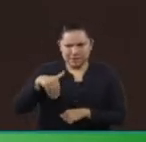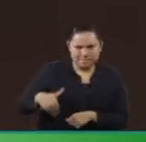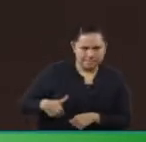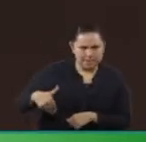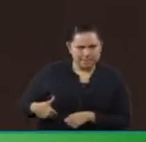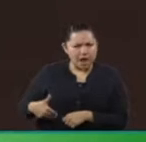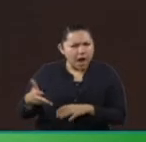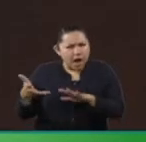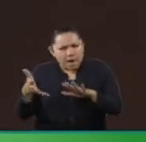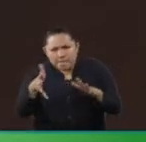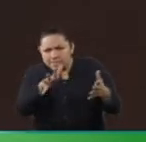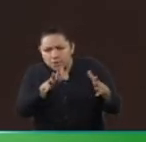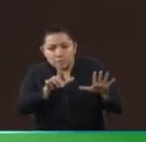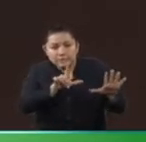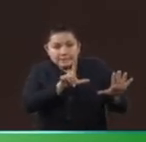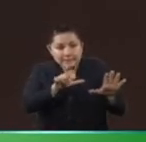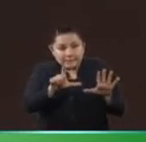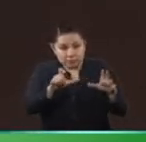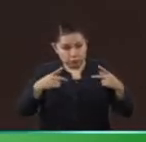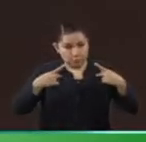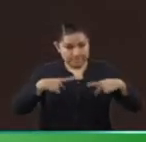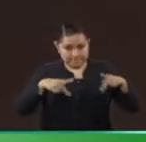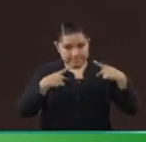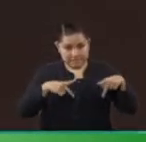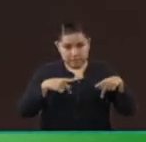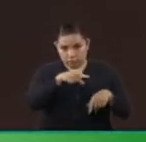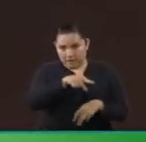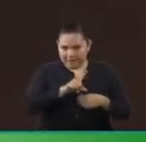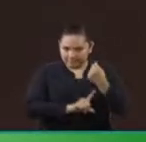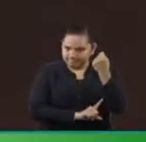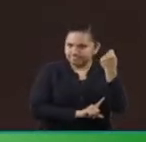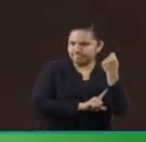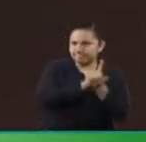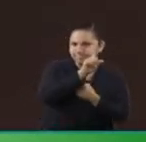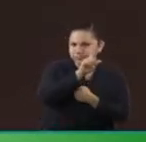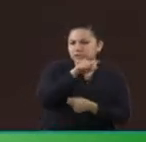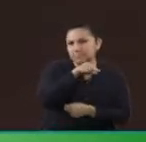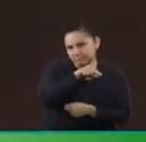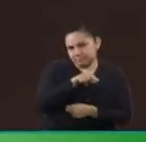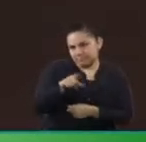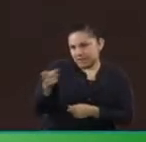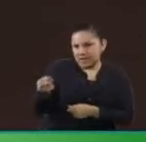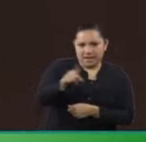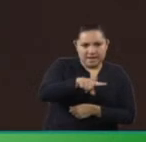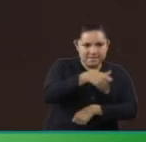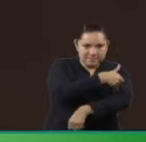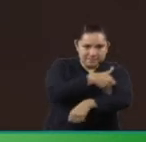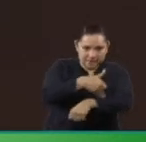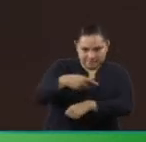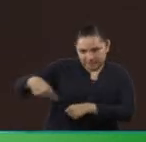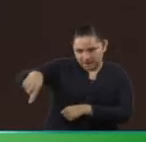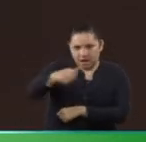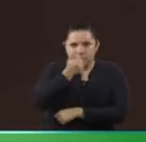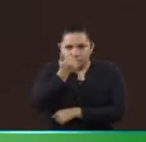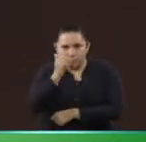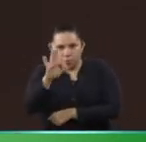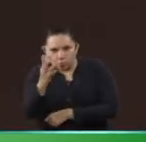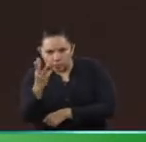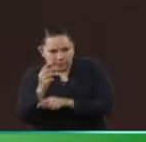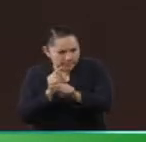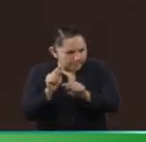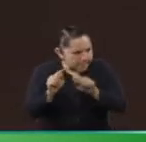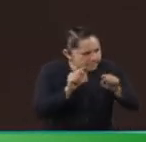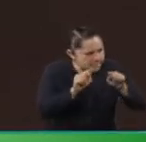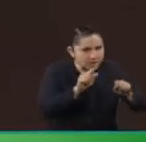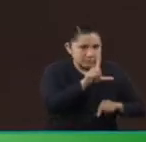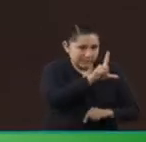resultaron víctimas indirectas considerando a los familiares de los agraviados la desaparición de estos 43 jóvenes llevó a muchas de